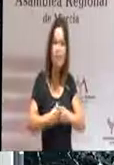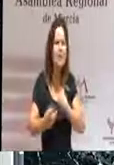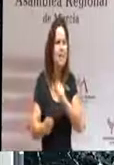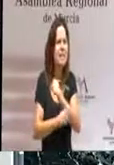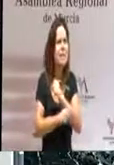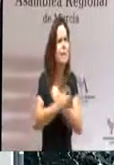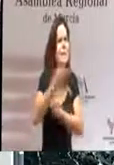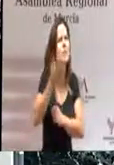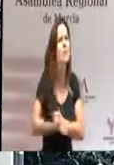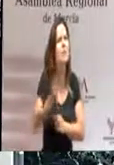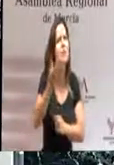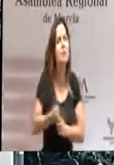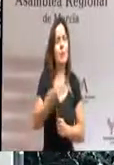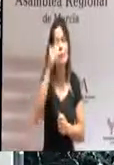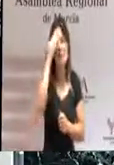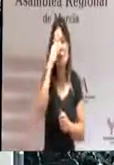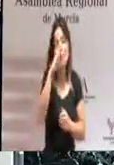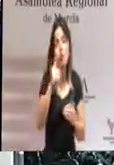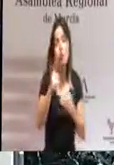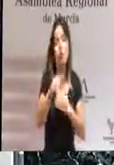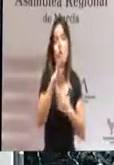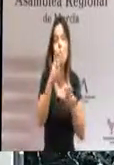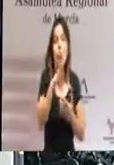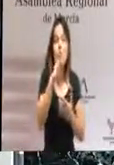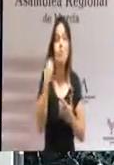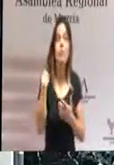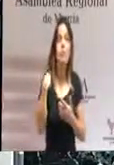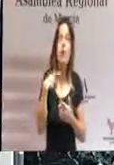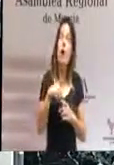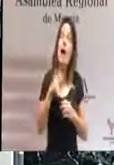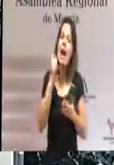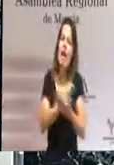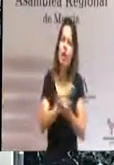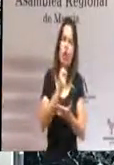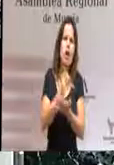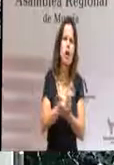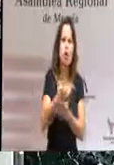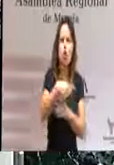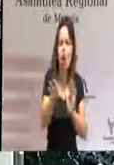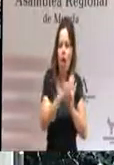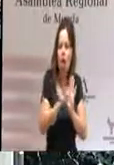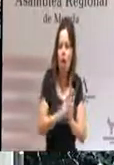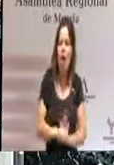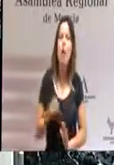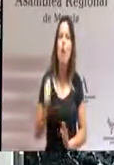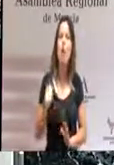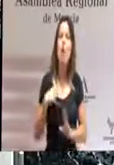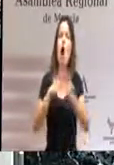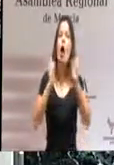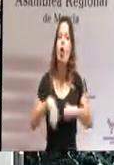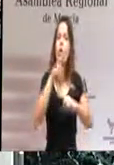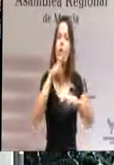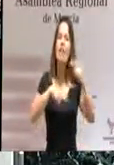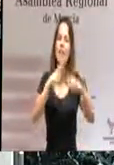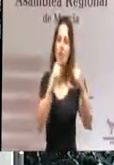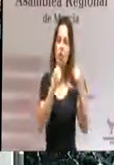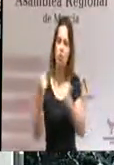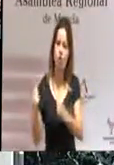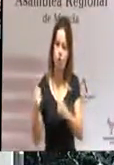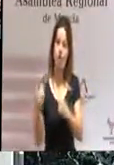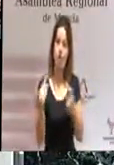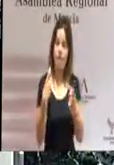estratégico para nuestro futuro como es el del Gorgel. Retos que debemos recoger en ese acuerdo sobre las infraestructuras. Nos